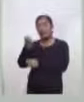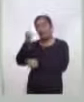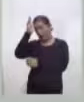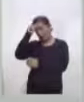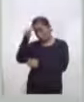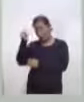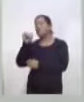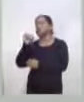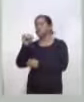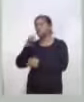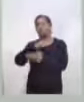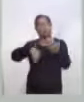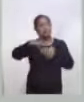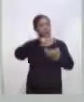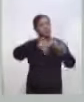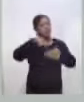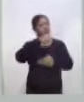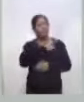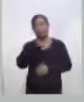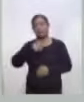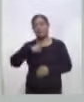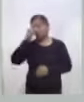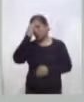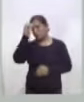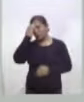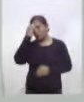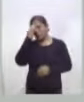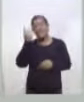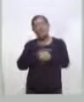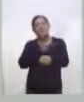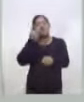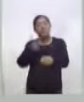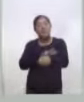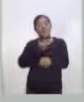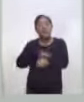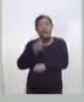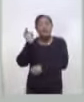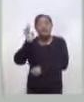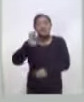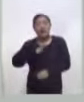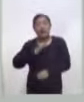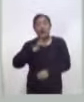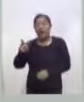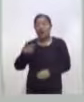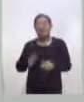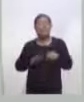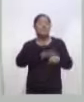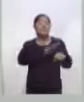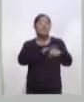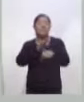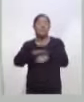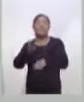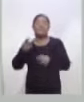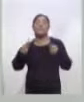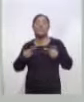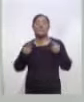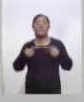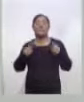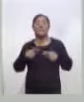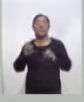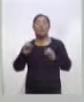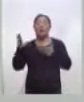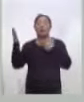la preparación de qué hacer en su caso si se empiezan a presentar mayor número de personas o que llegue al